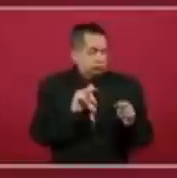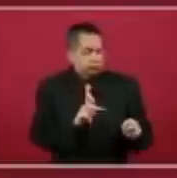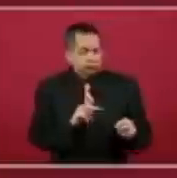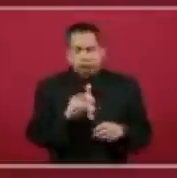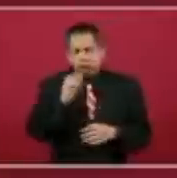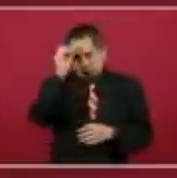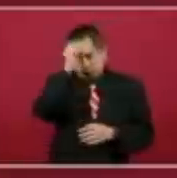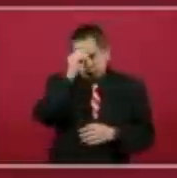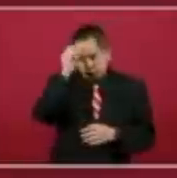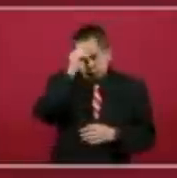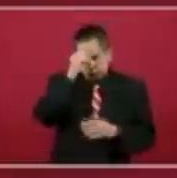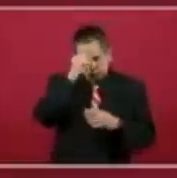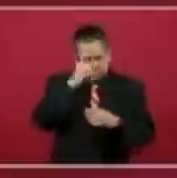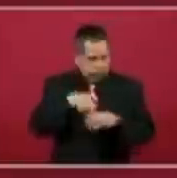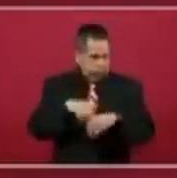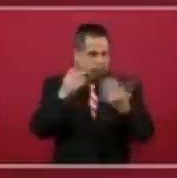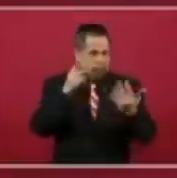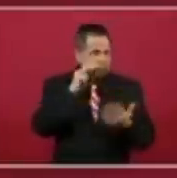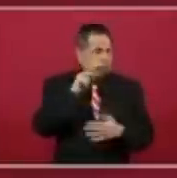opinar